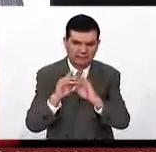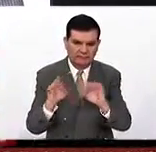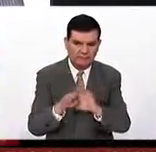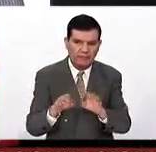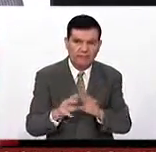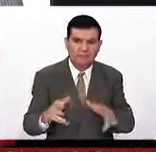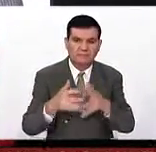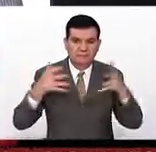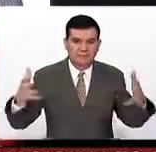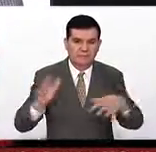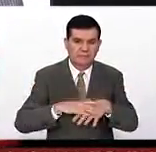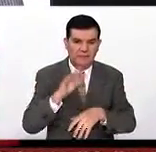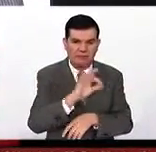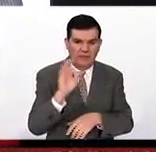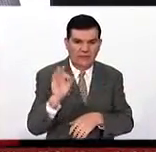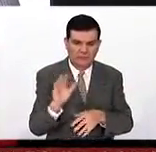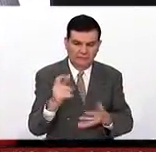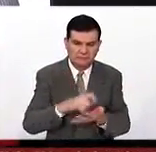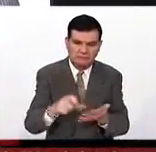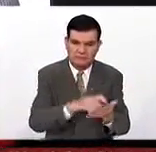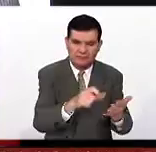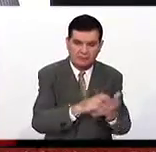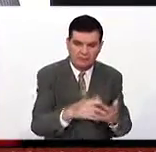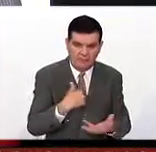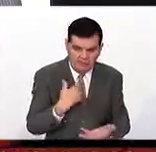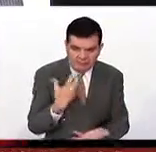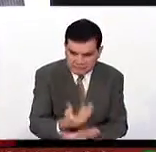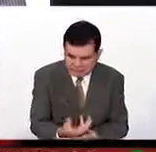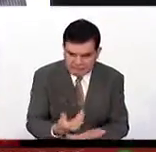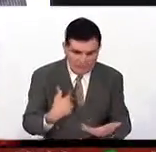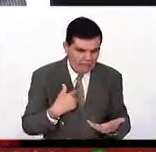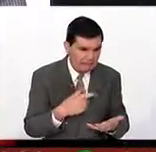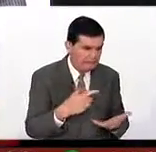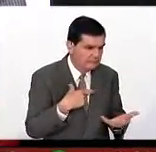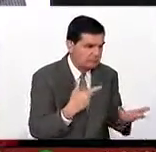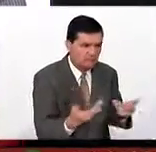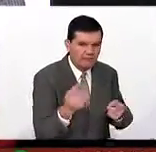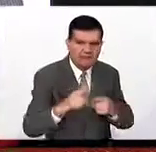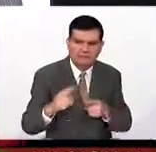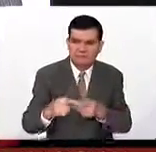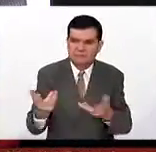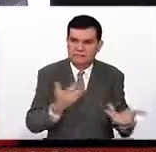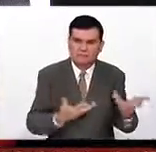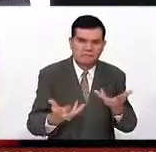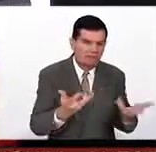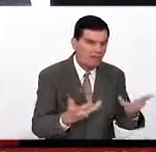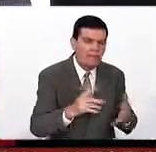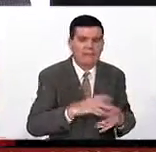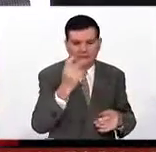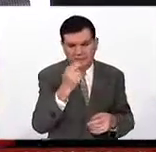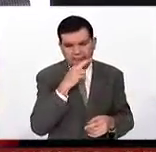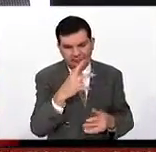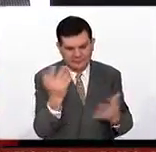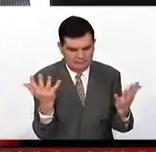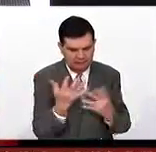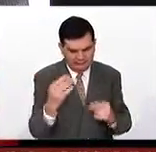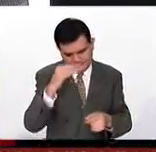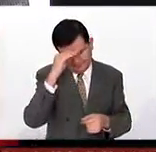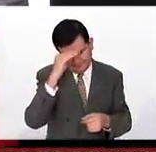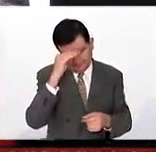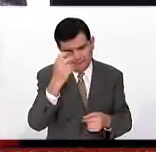enormes por la fecha y que a la hora de hacer una reclamación ya no existen entonces es necesario tomarlo en cuenta